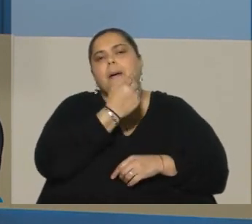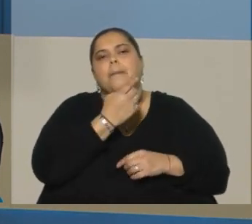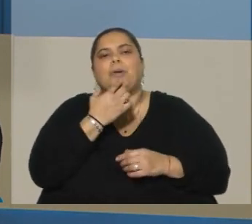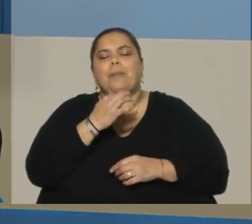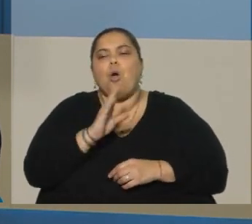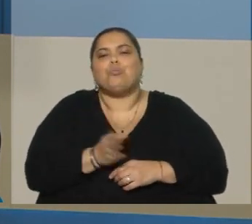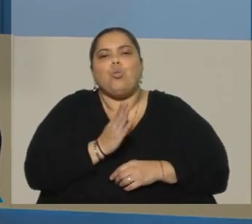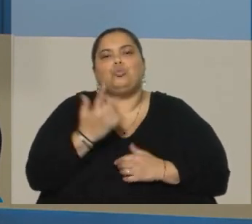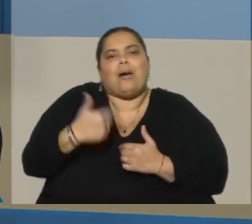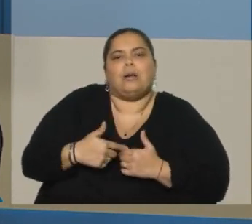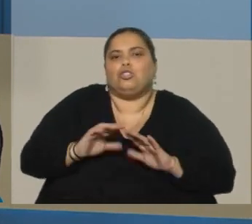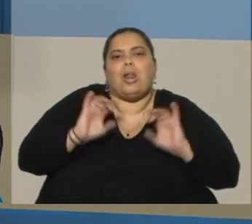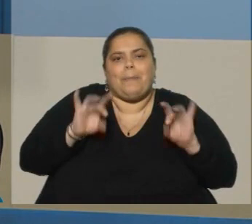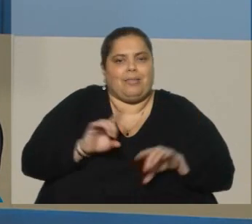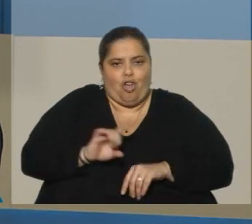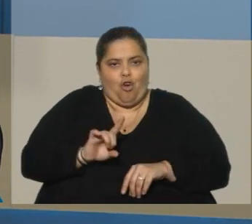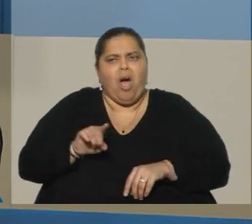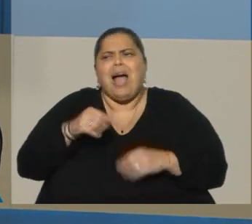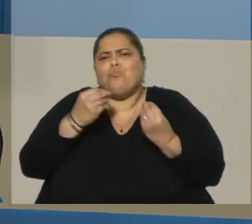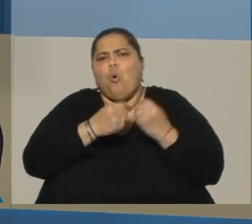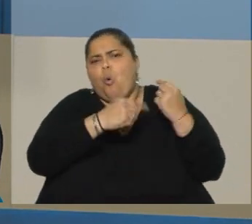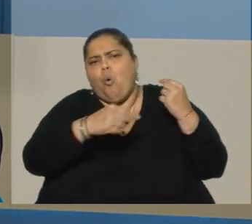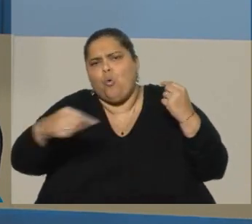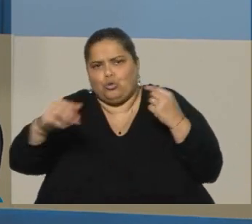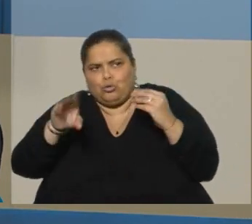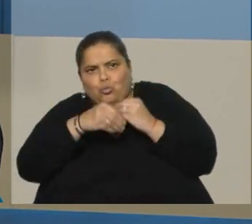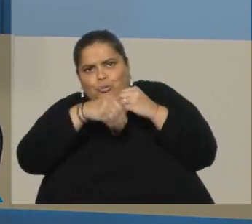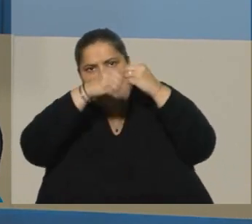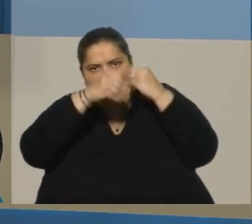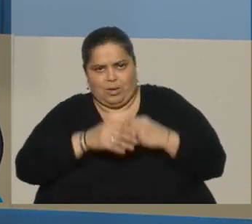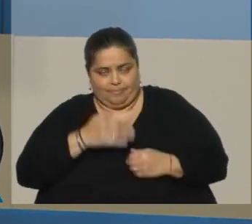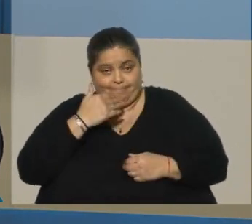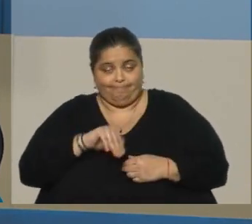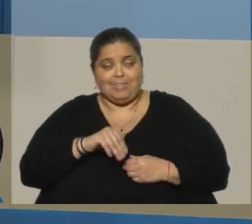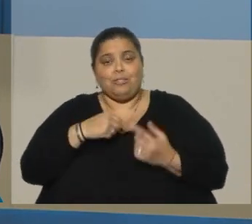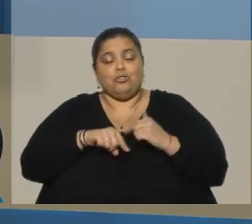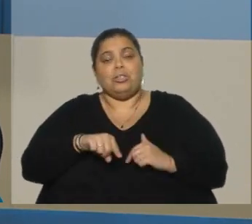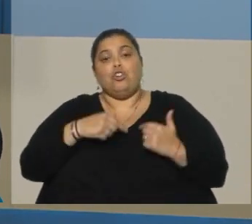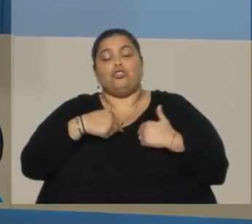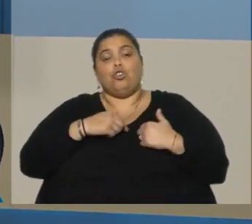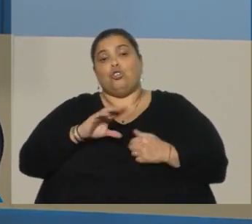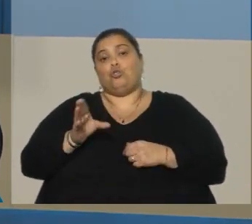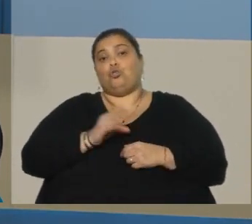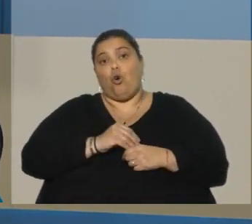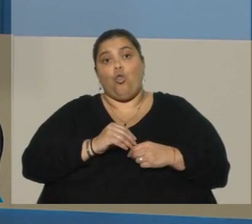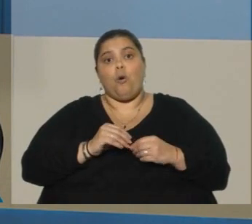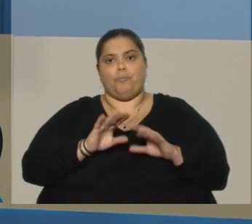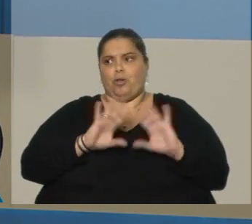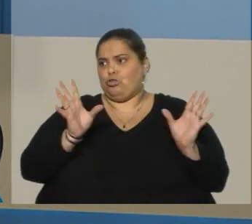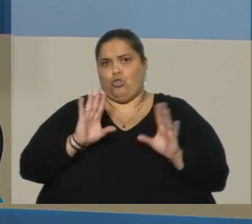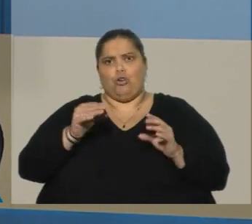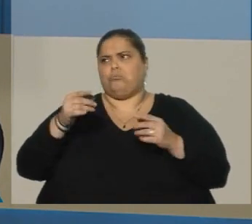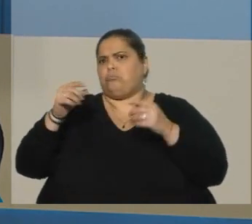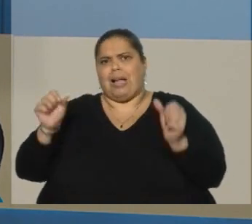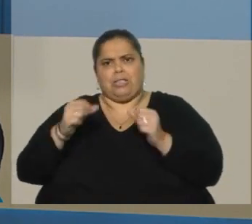no tiene relevancia para ese informe discriminar el precio por producto. Entonces nosotros, de todo lo que vendamos, necesitamos esta cantidad de ingresos, le